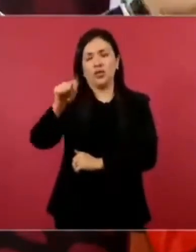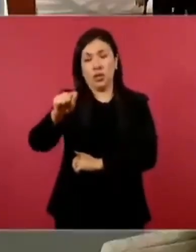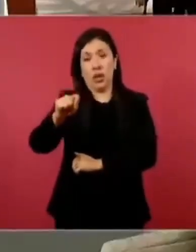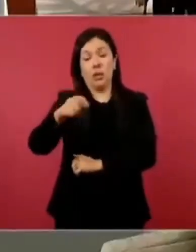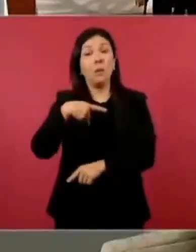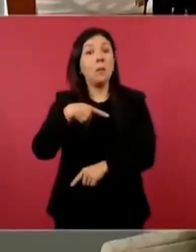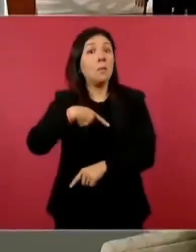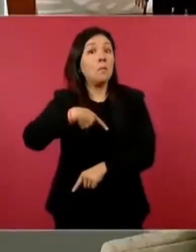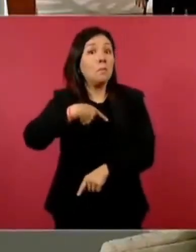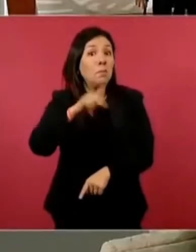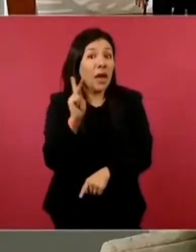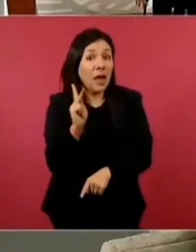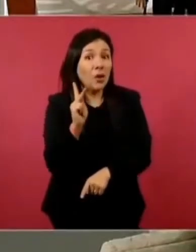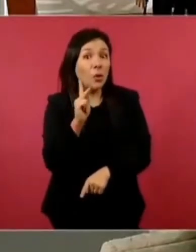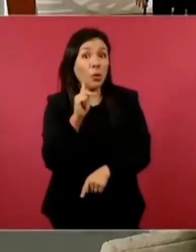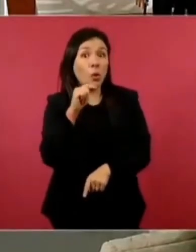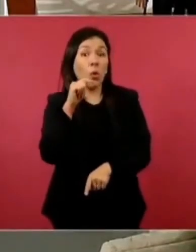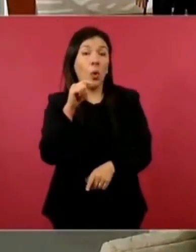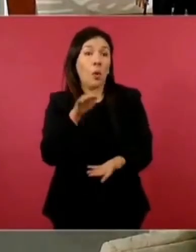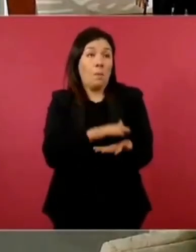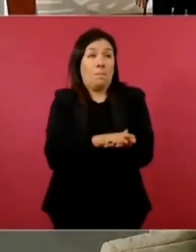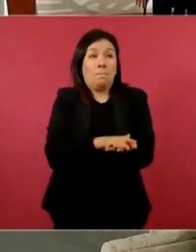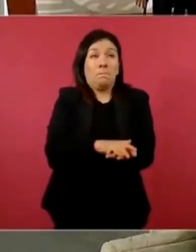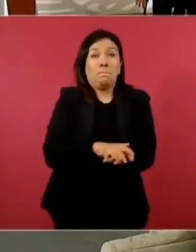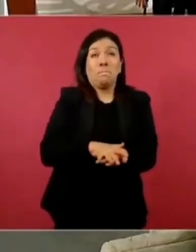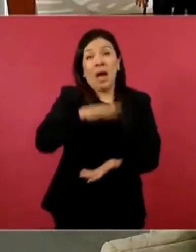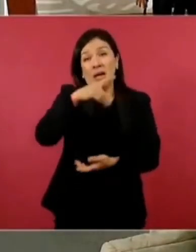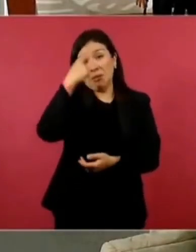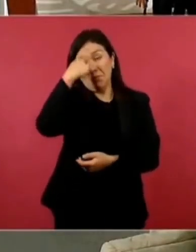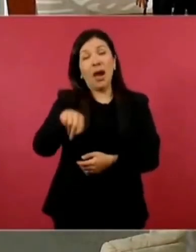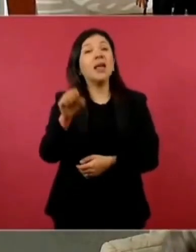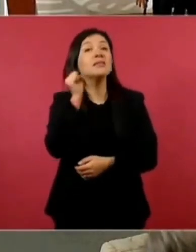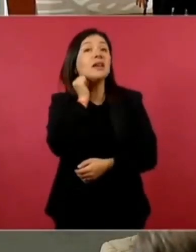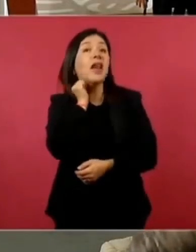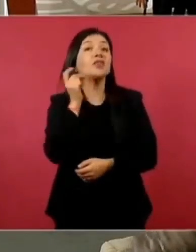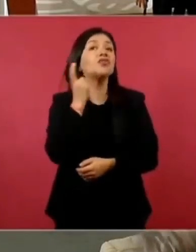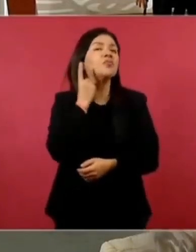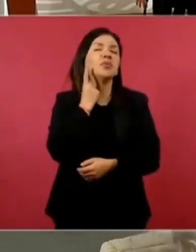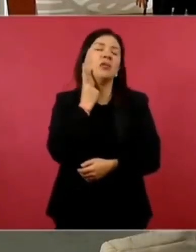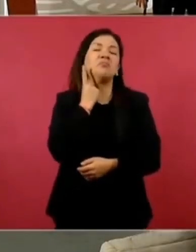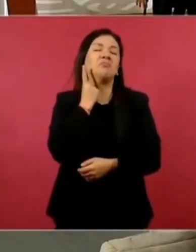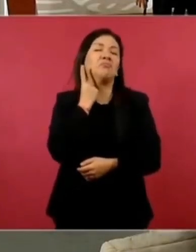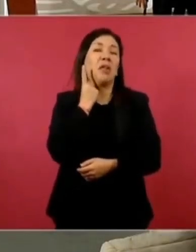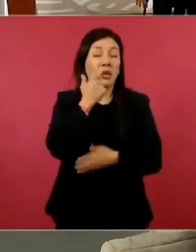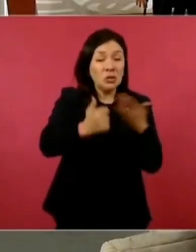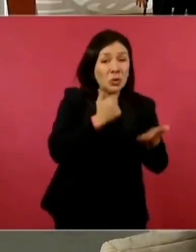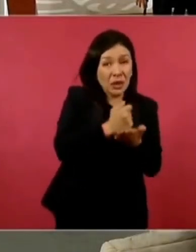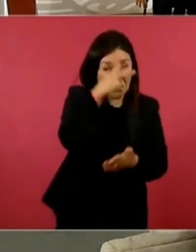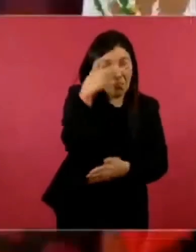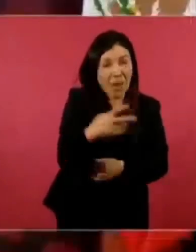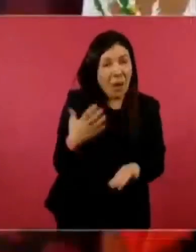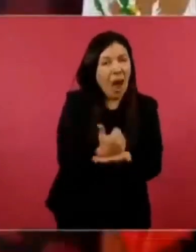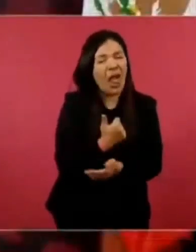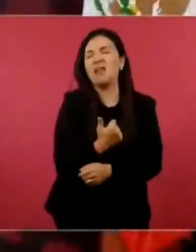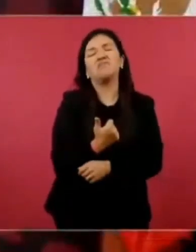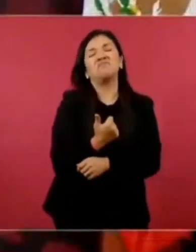ganar la mayoría en el Congreso, no va a ganar en la Ciudad de México, no va a ganar